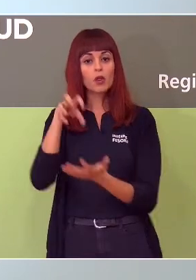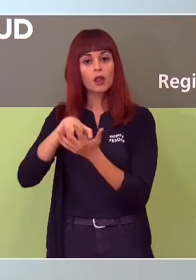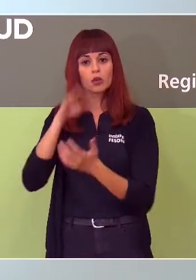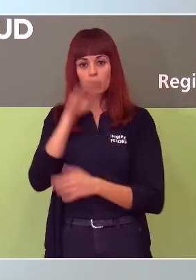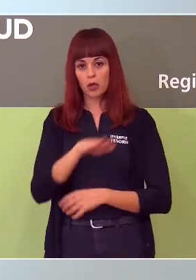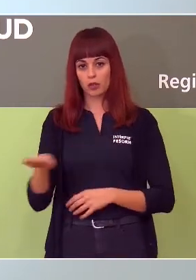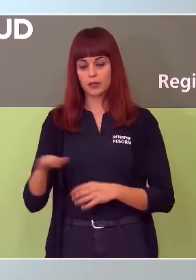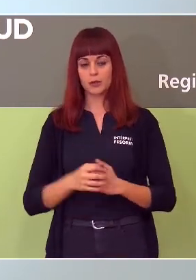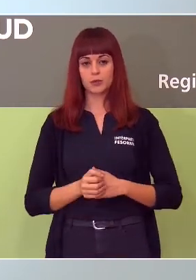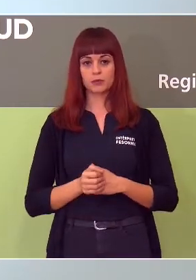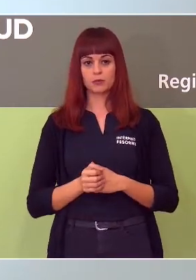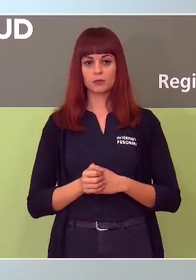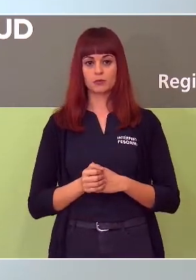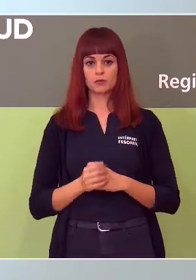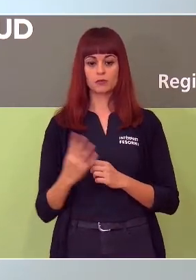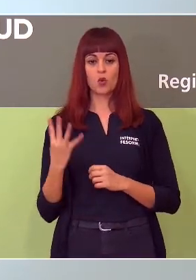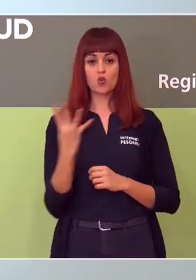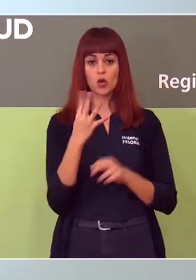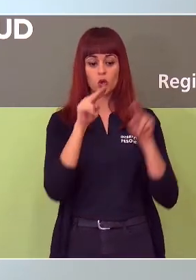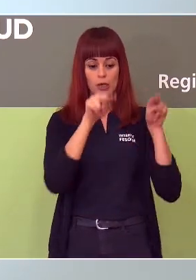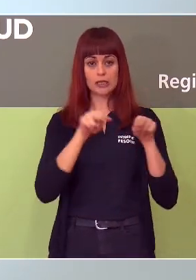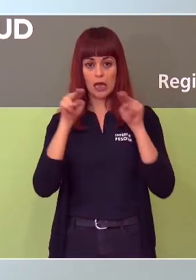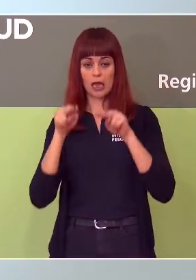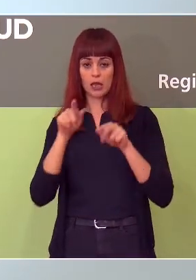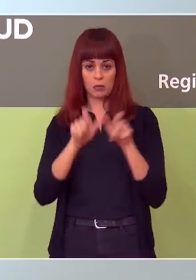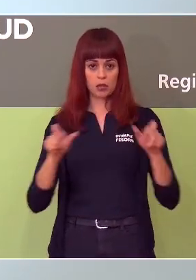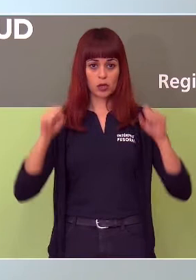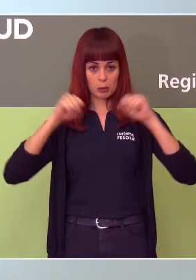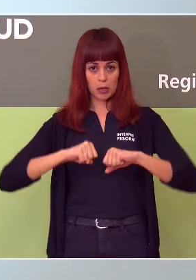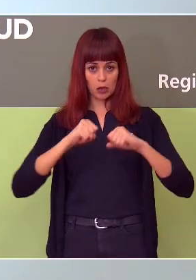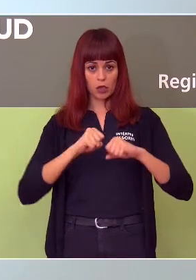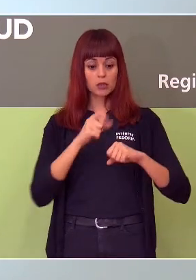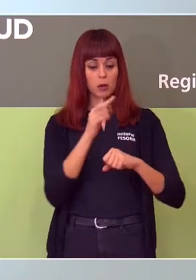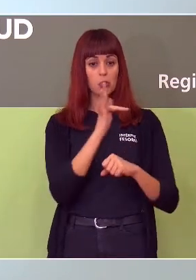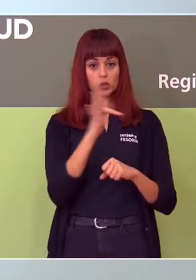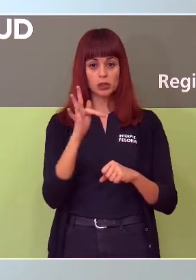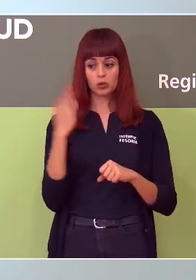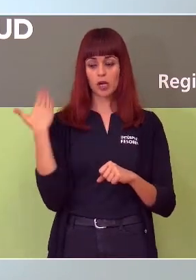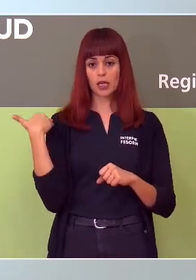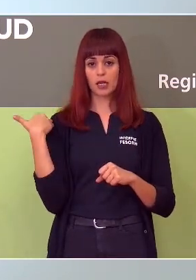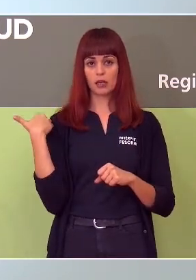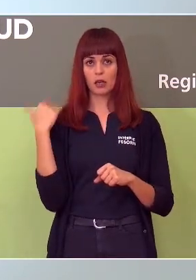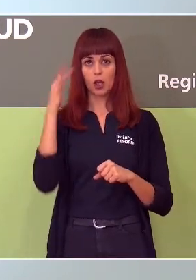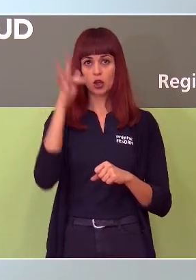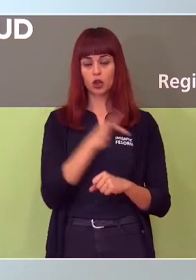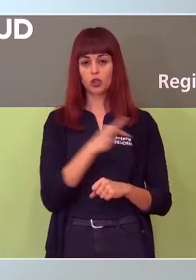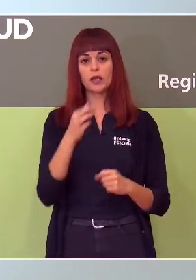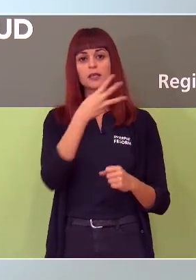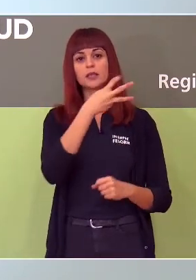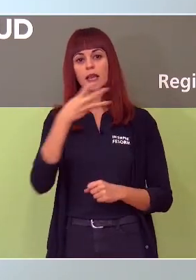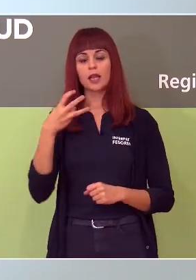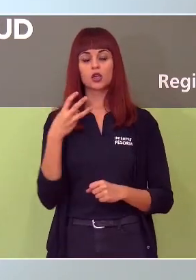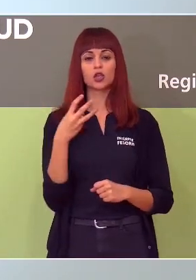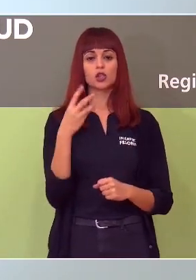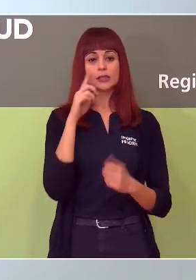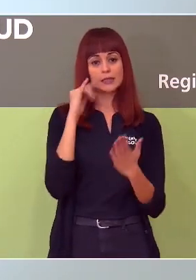menores. En las 4 residencias de personas mayores, en las que tenemos casos positivos a día de ayer, se habían realizado un total de 300 test